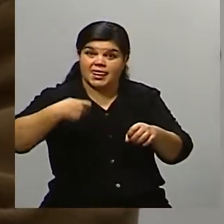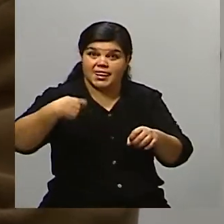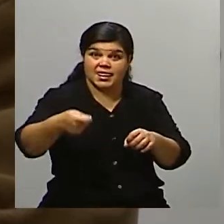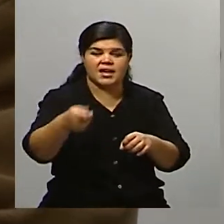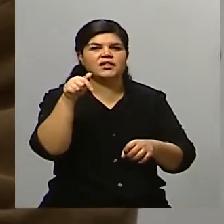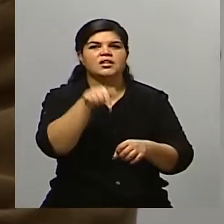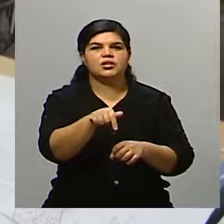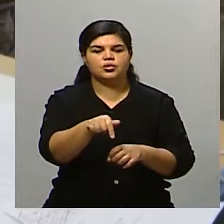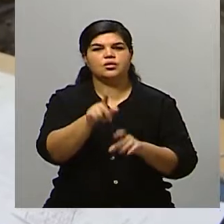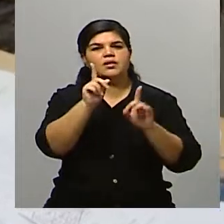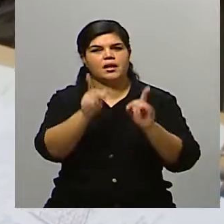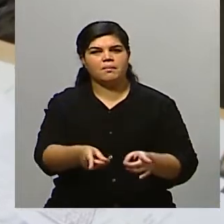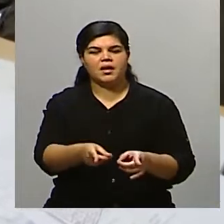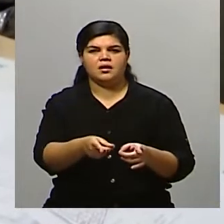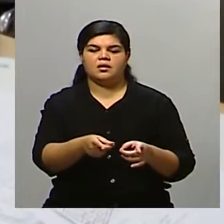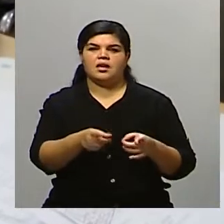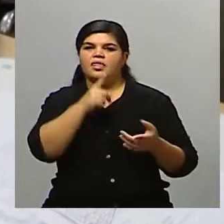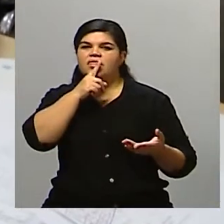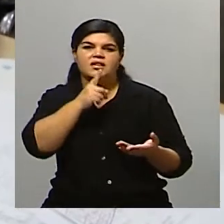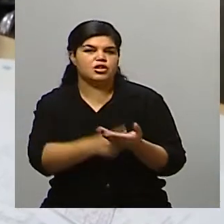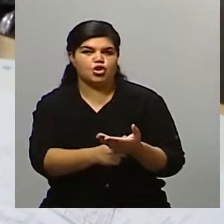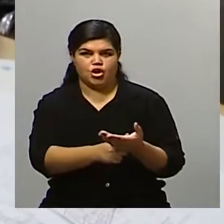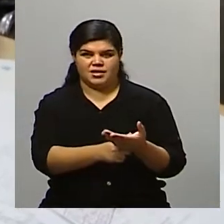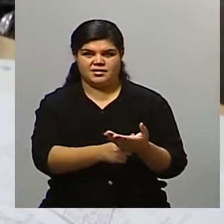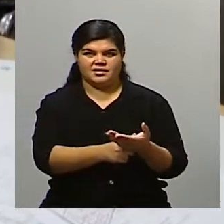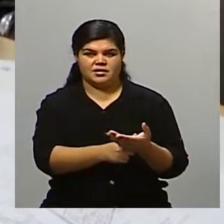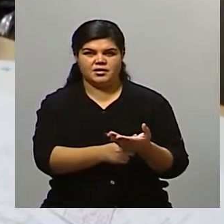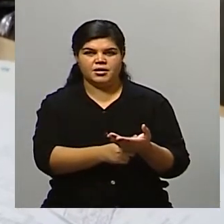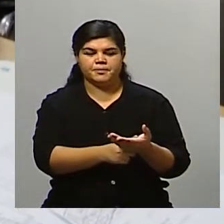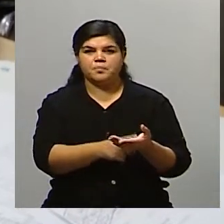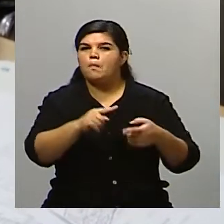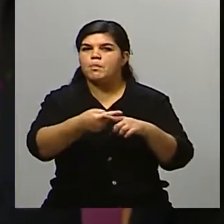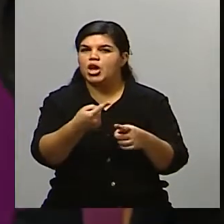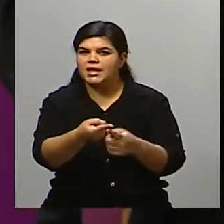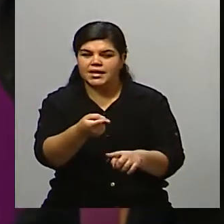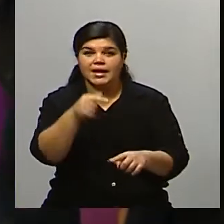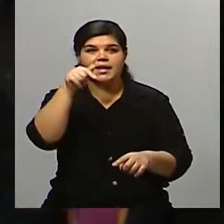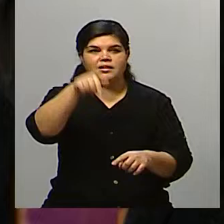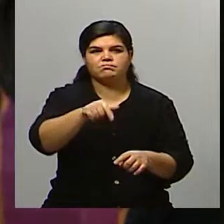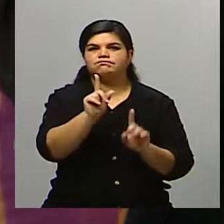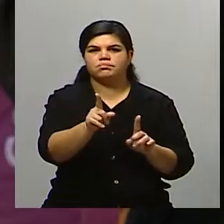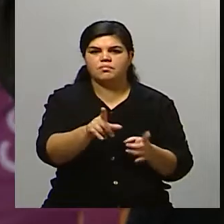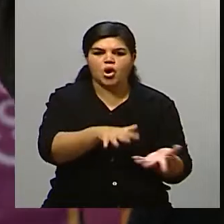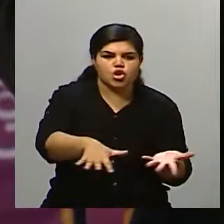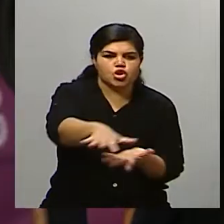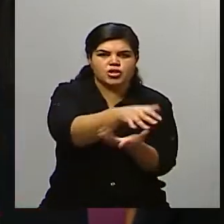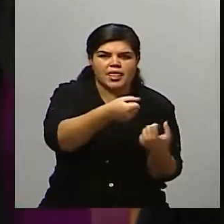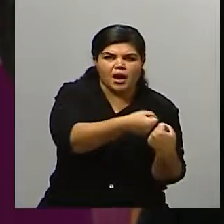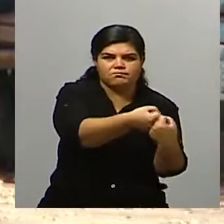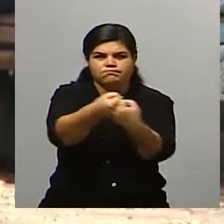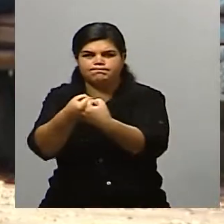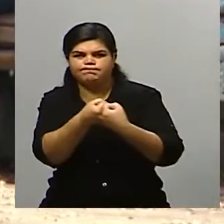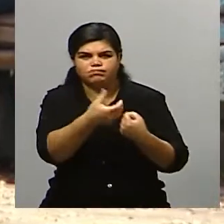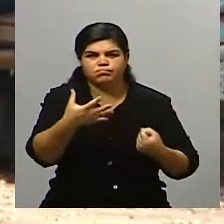también creo que ya creo que genera grandes consensos también en nuestra sociedad y en nuestra región,